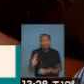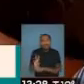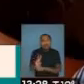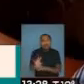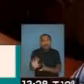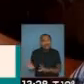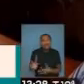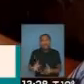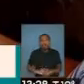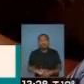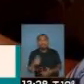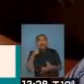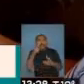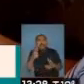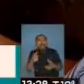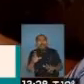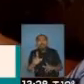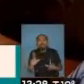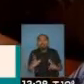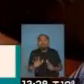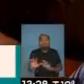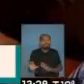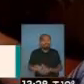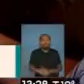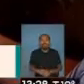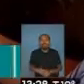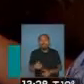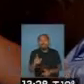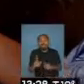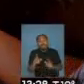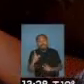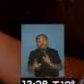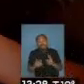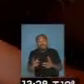cierto control sobre los desfasajes y los abusos que hay en materia de formación de precios.